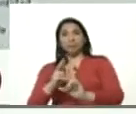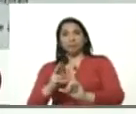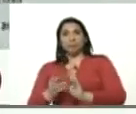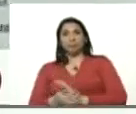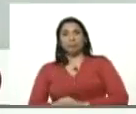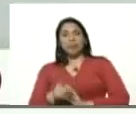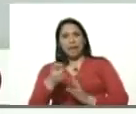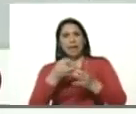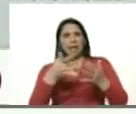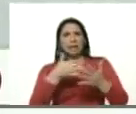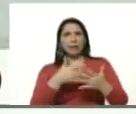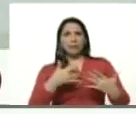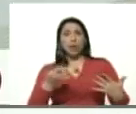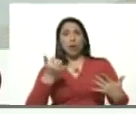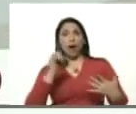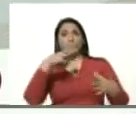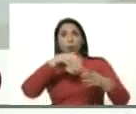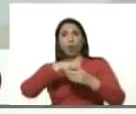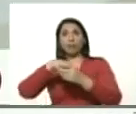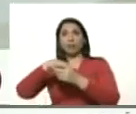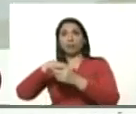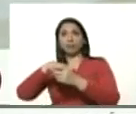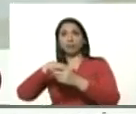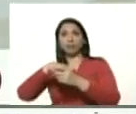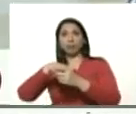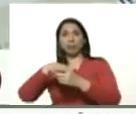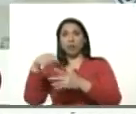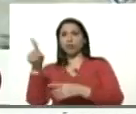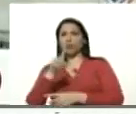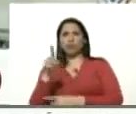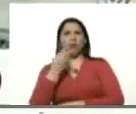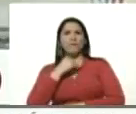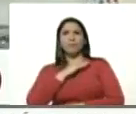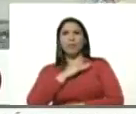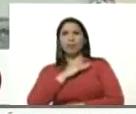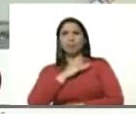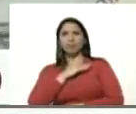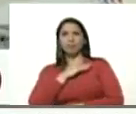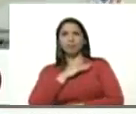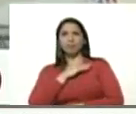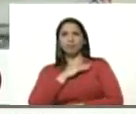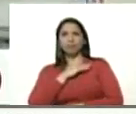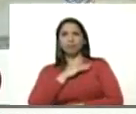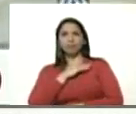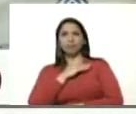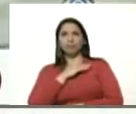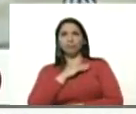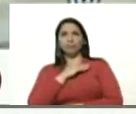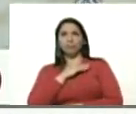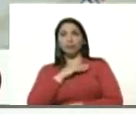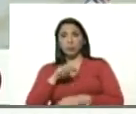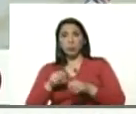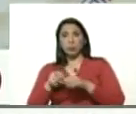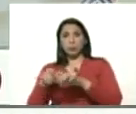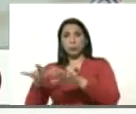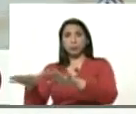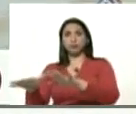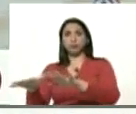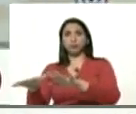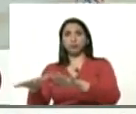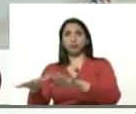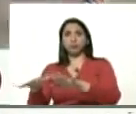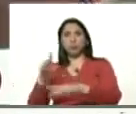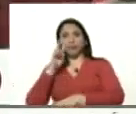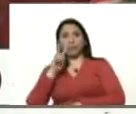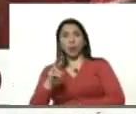Él escribió, él estuvo en una cuarentena, no por una pandemia, sino por una epidemia más bien que dio en la